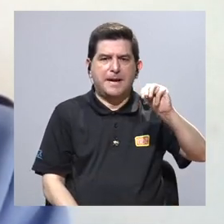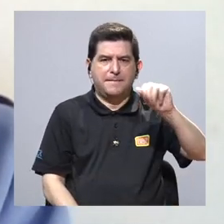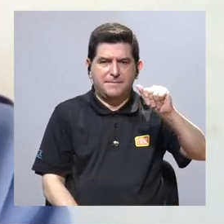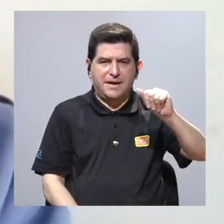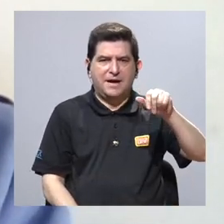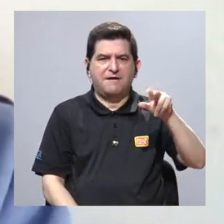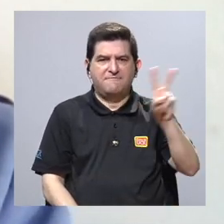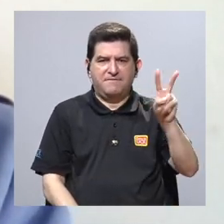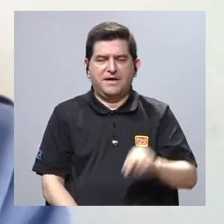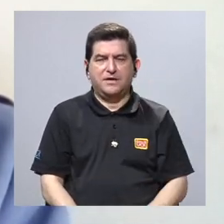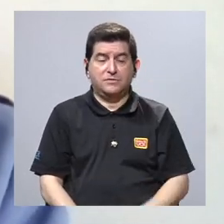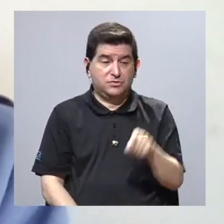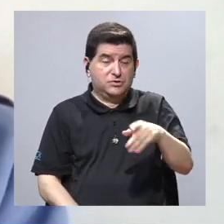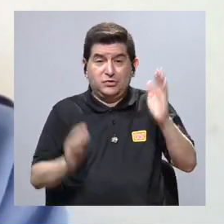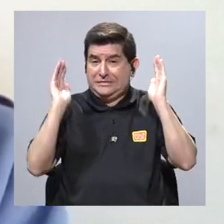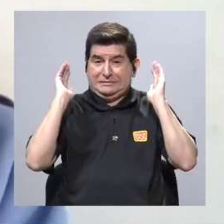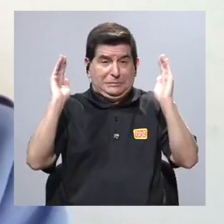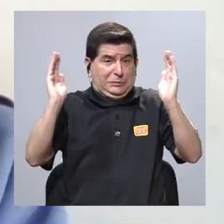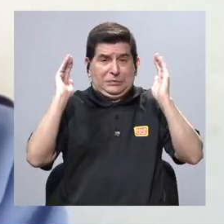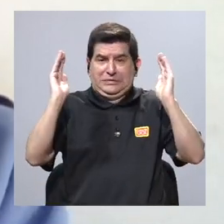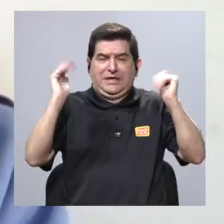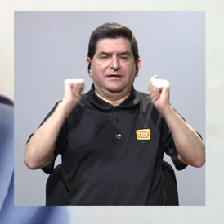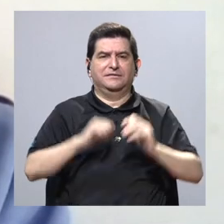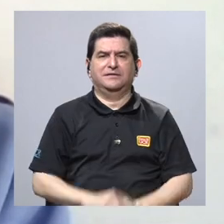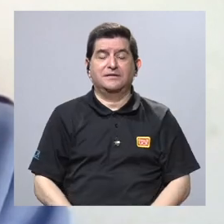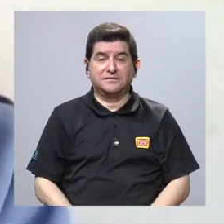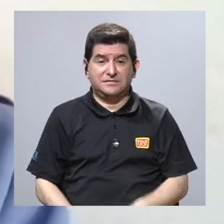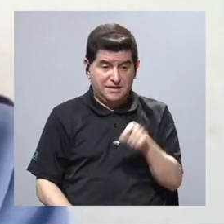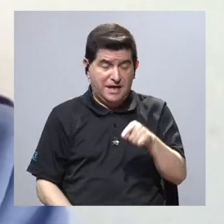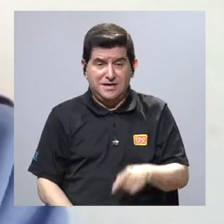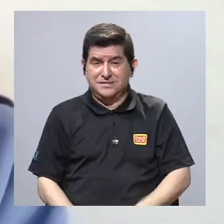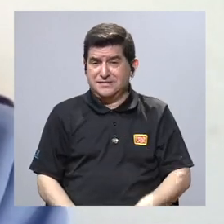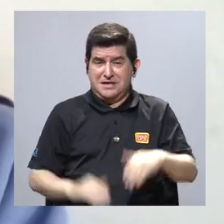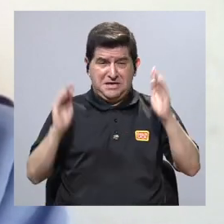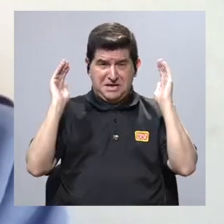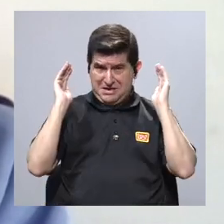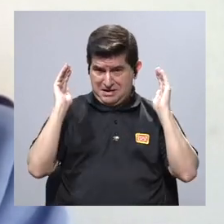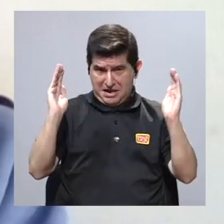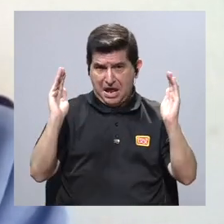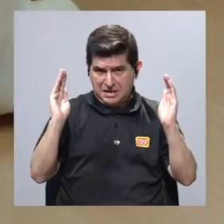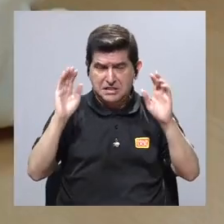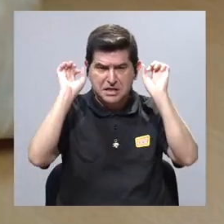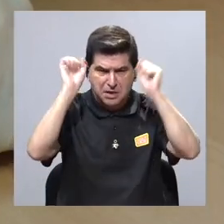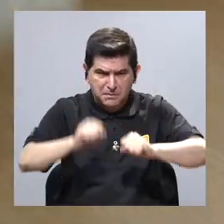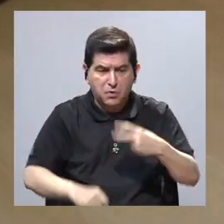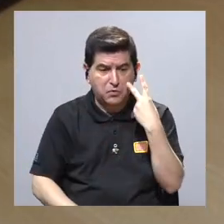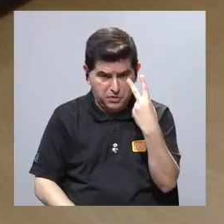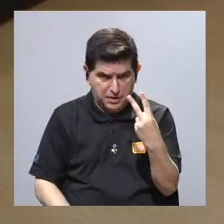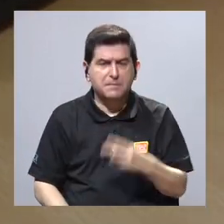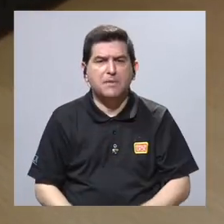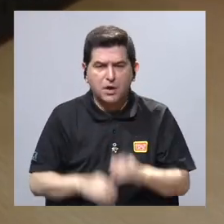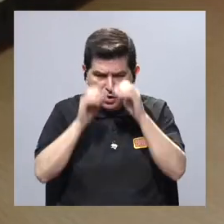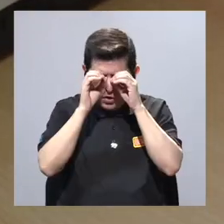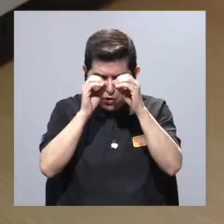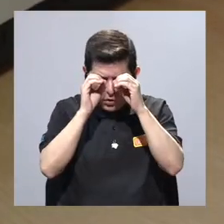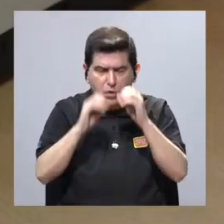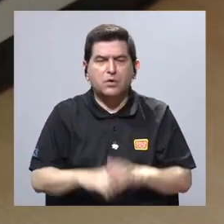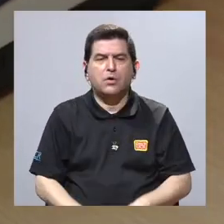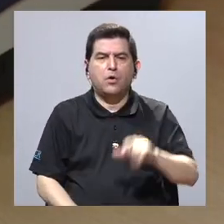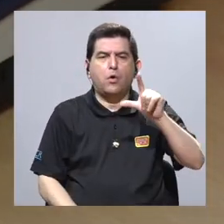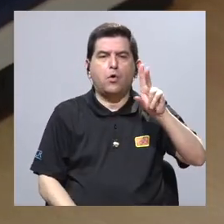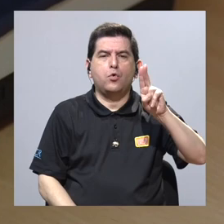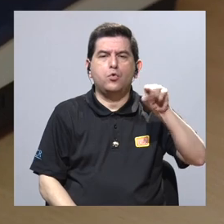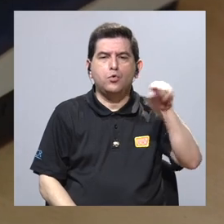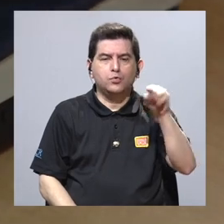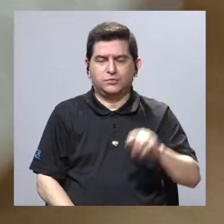mamavirus, que son virus gigantescos, tan gigantescos que se pueden ver en el microscopio de